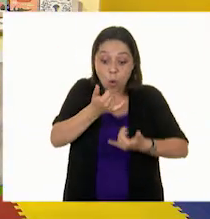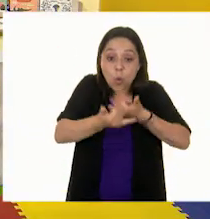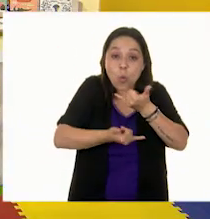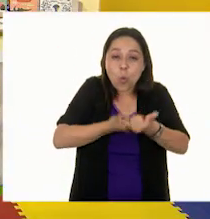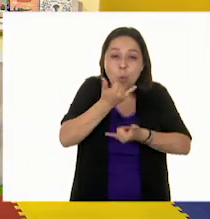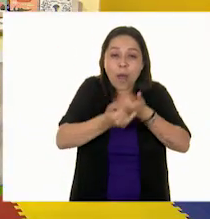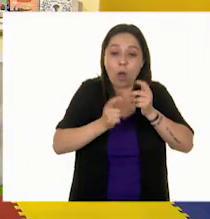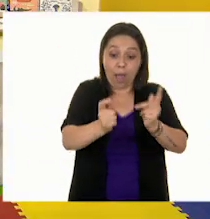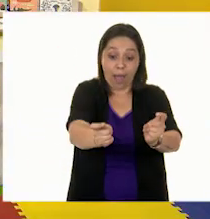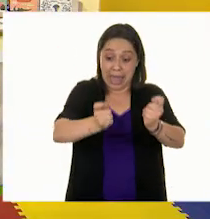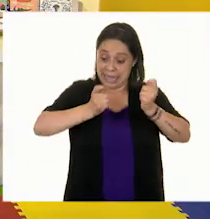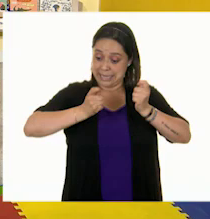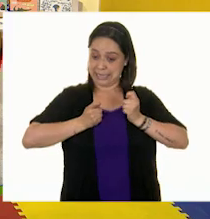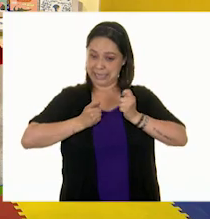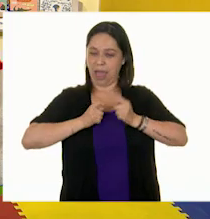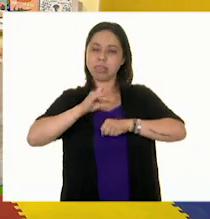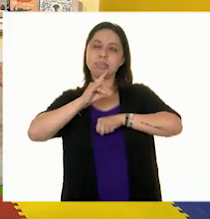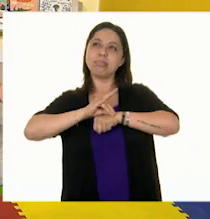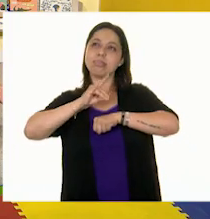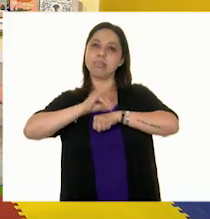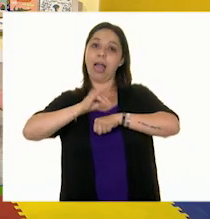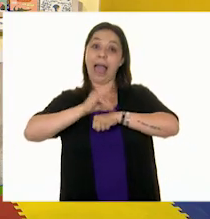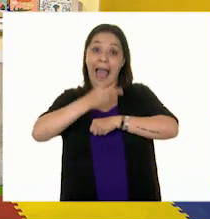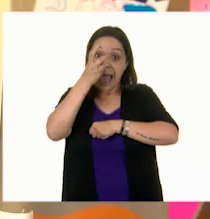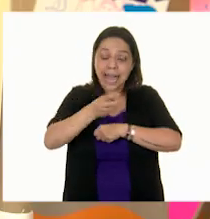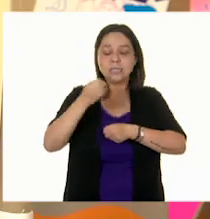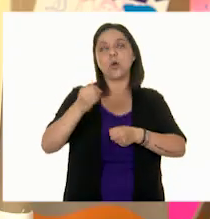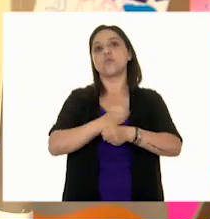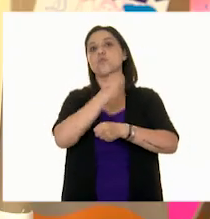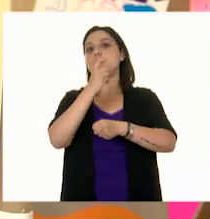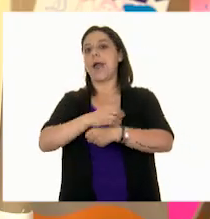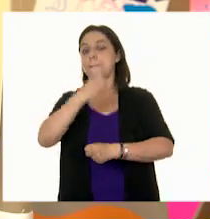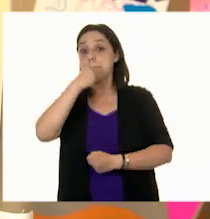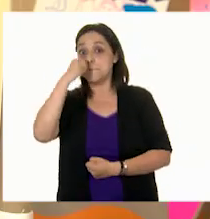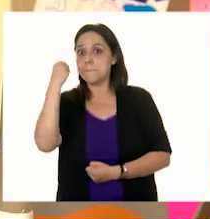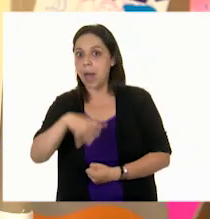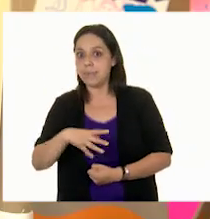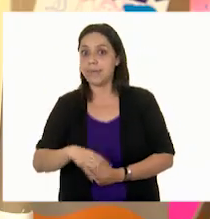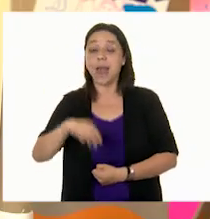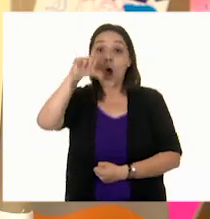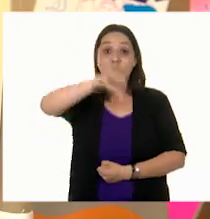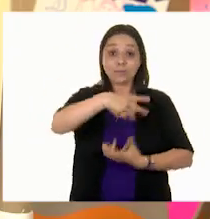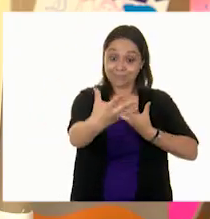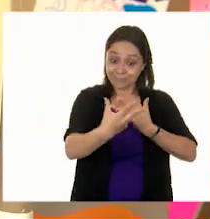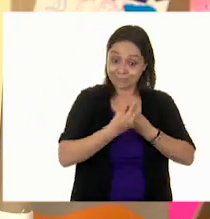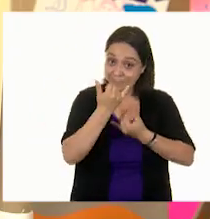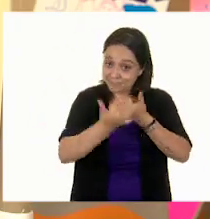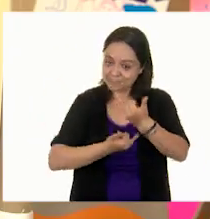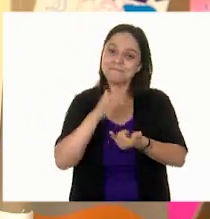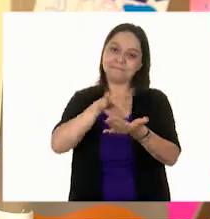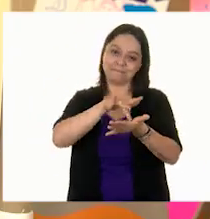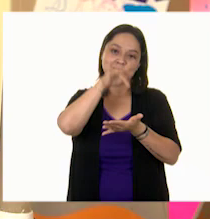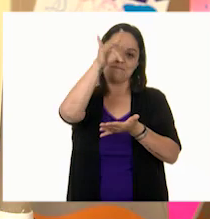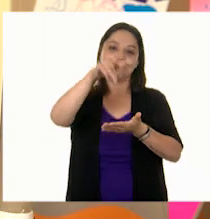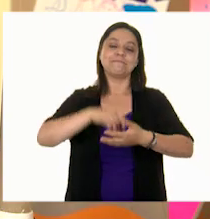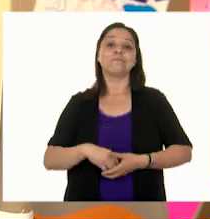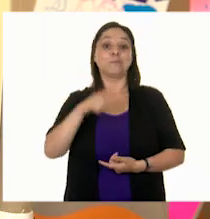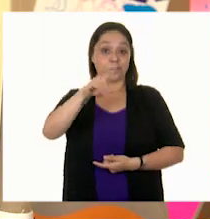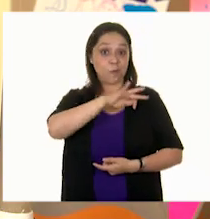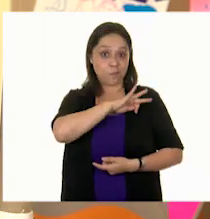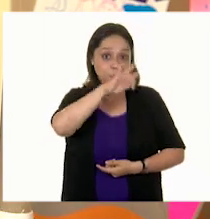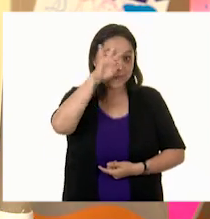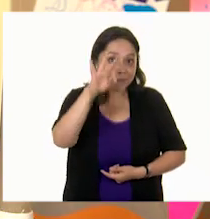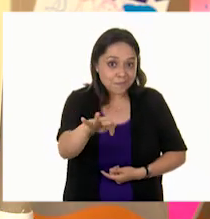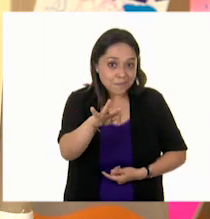es una excelente oportunidad para ello. Gracias por jugar con nosotras. Si te es